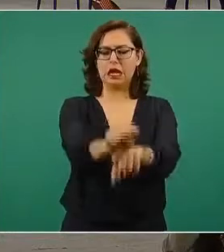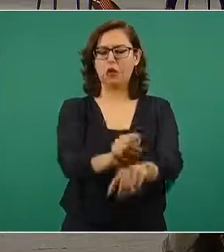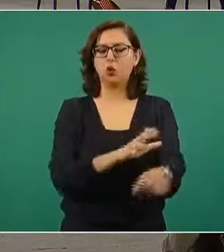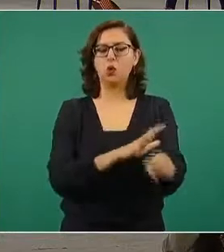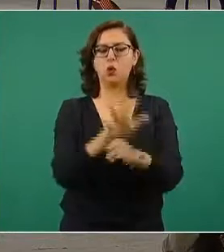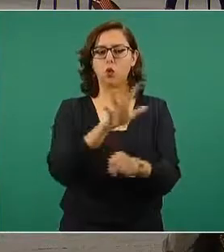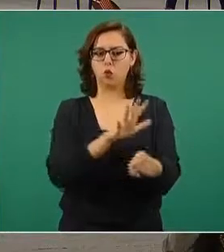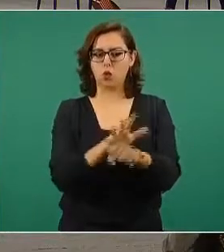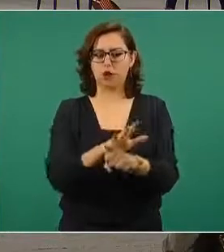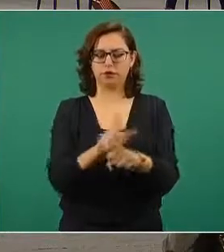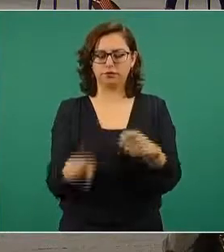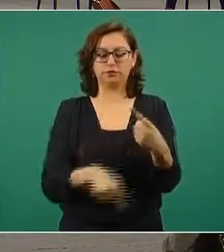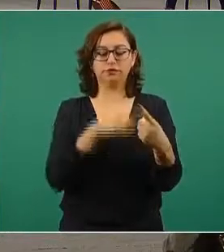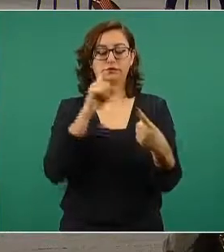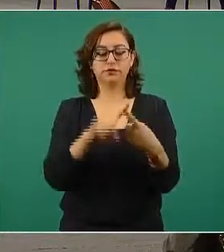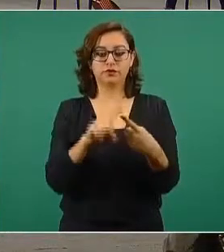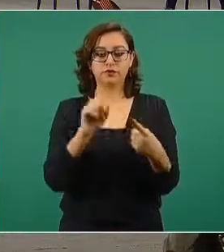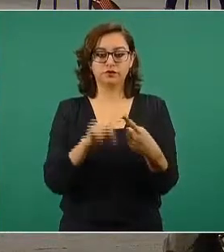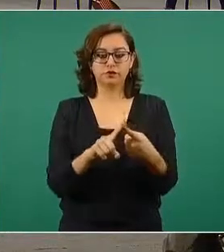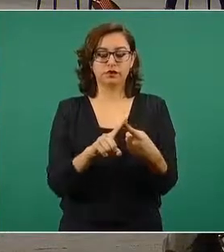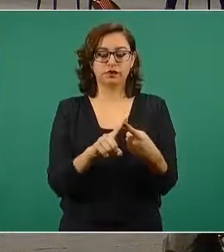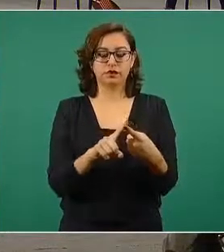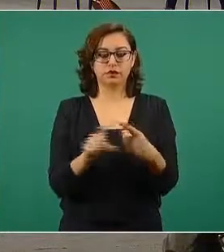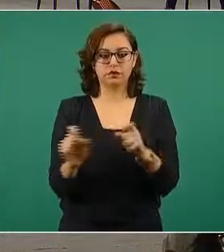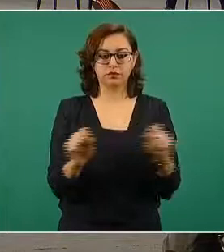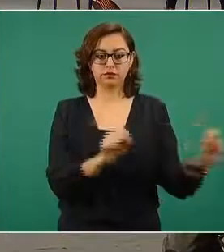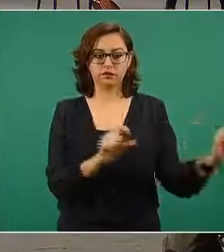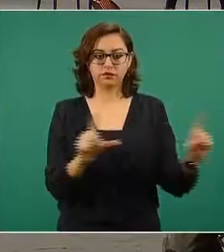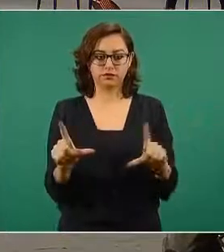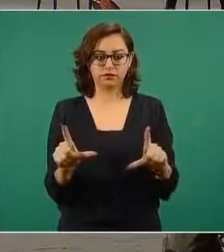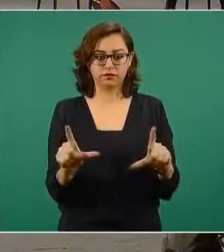logró una reducción del costo, anterior por favor,